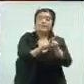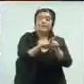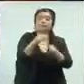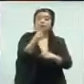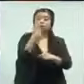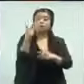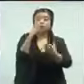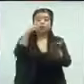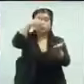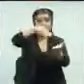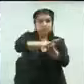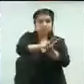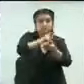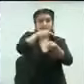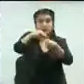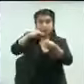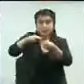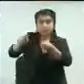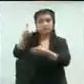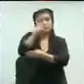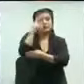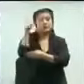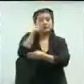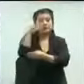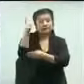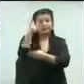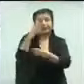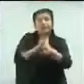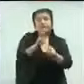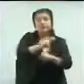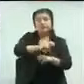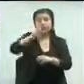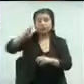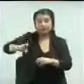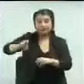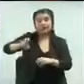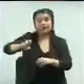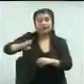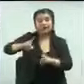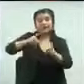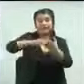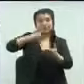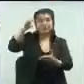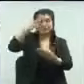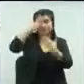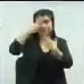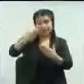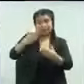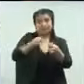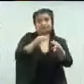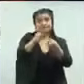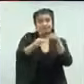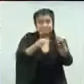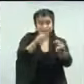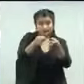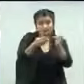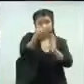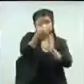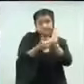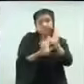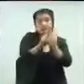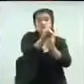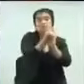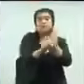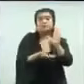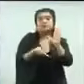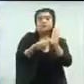fundamentales para la estrategia comercial y turística del país, diputado. Así que muchas gracias por sacarlo, justamente lo que está en el presupuesto